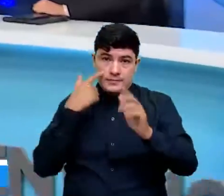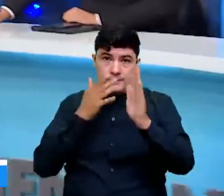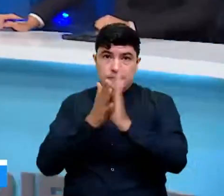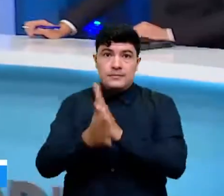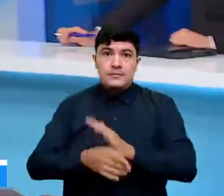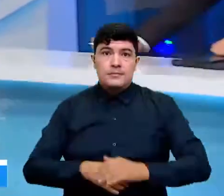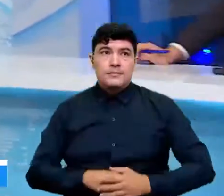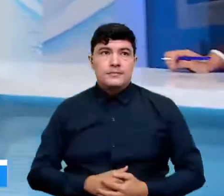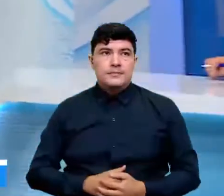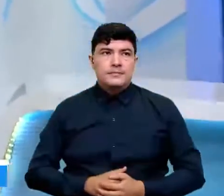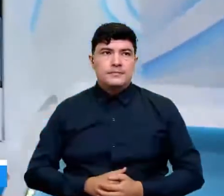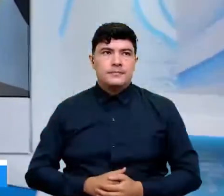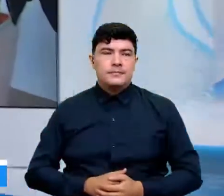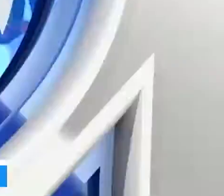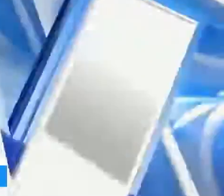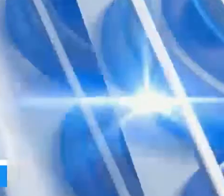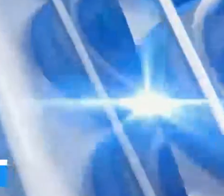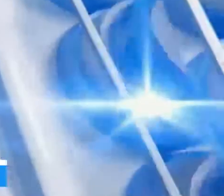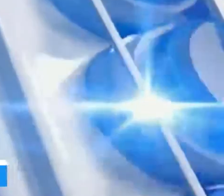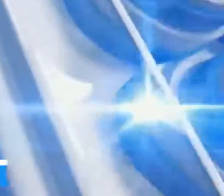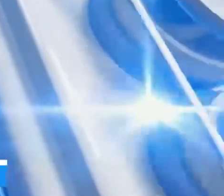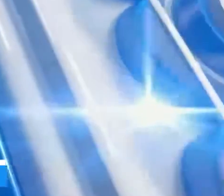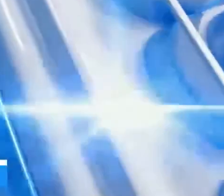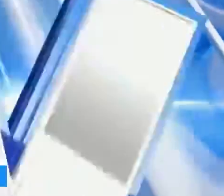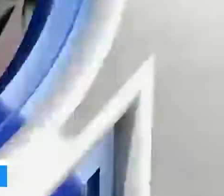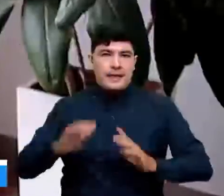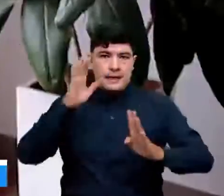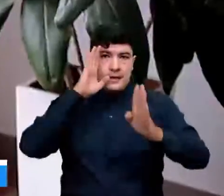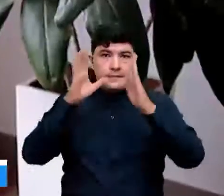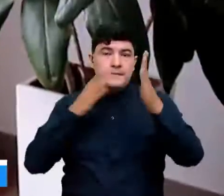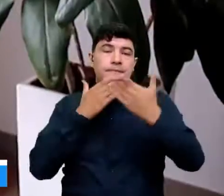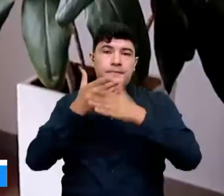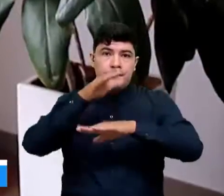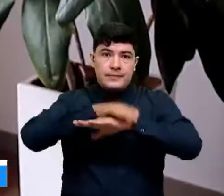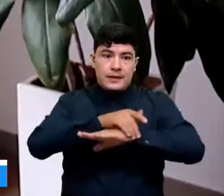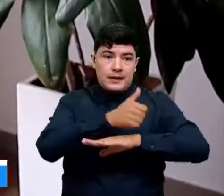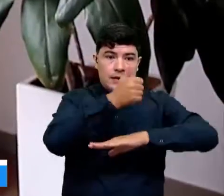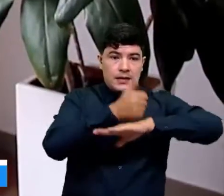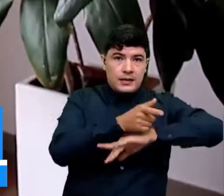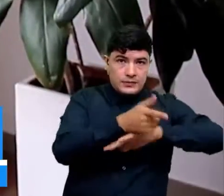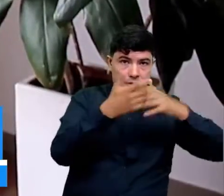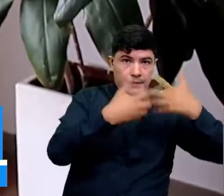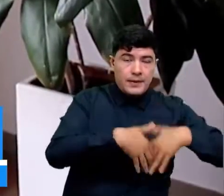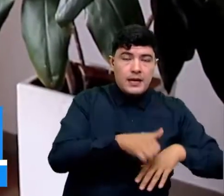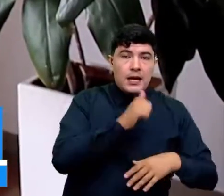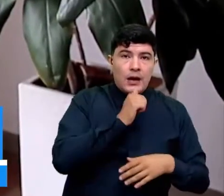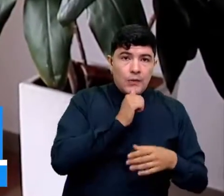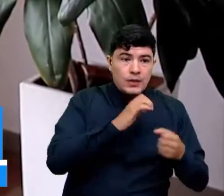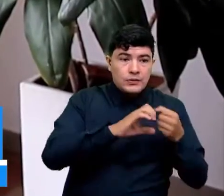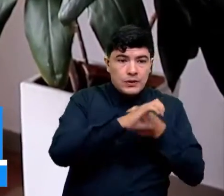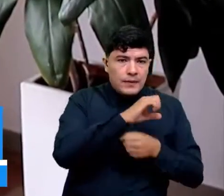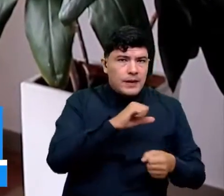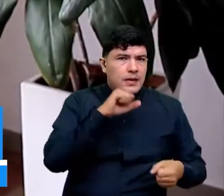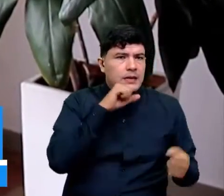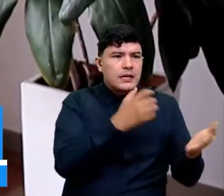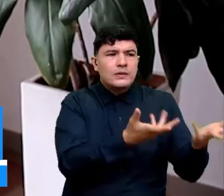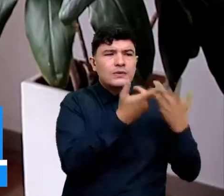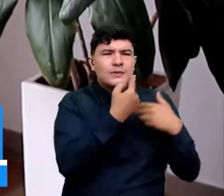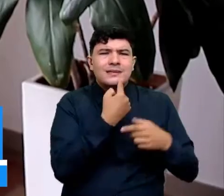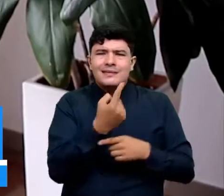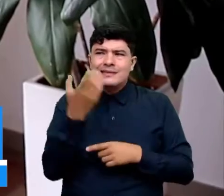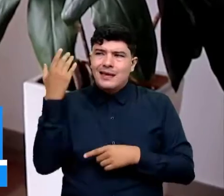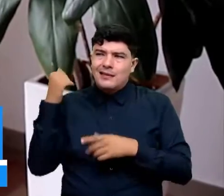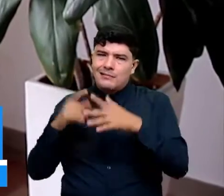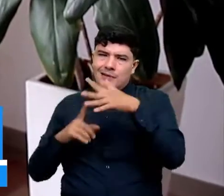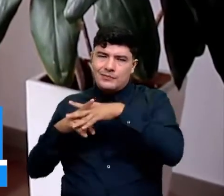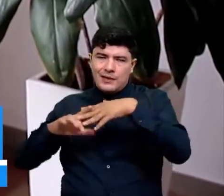Compañeros en estudio, muy buenas tardes. Pues nosotros logramos dialogar con el gerente de la empresa Aguas de Barranca Bermeja y él manifestó que debido al tema de la